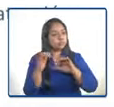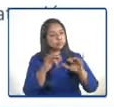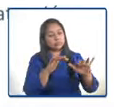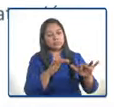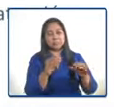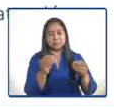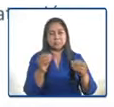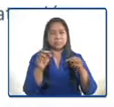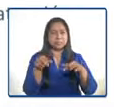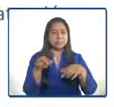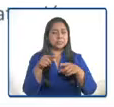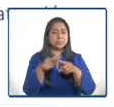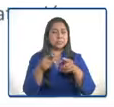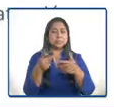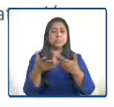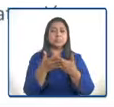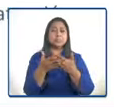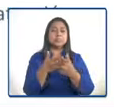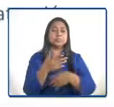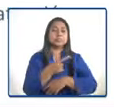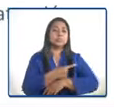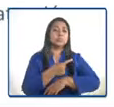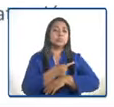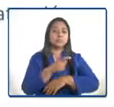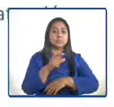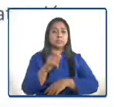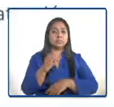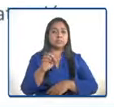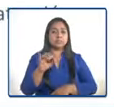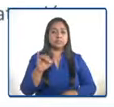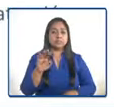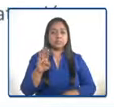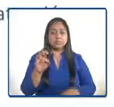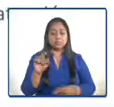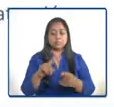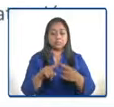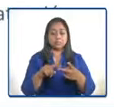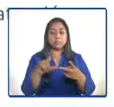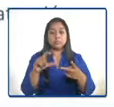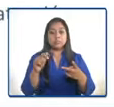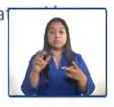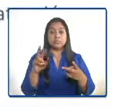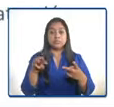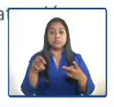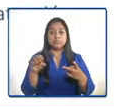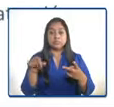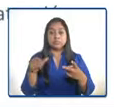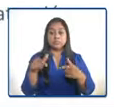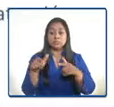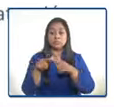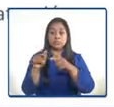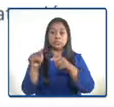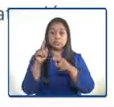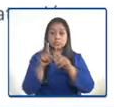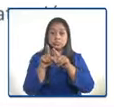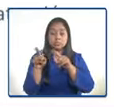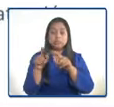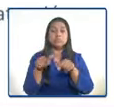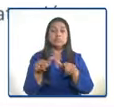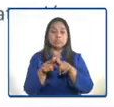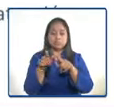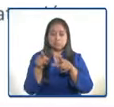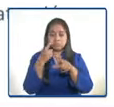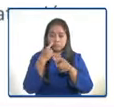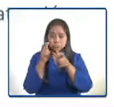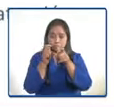llegando a los puestos fronterizos de El Ceibo y El Carmen, y se estableció un grupo de asistencia que brinda atención en el puesto El Ceibo. Como